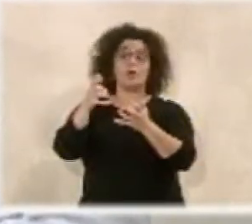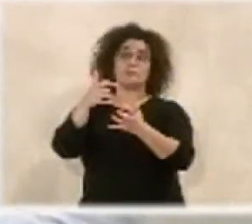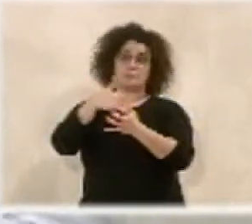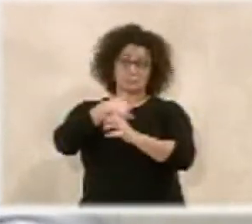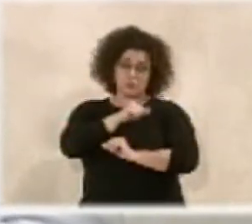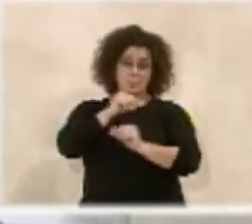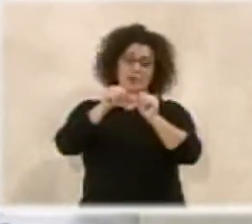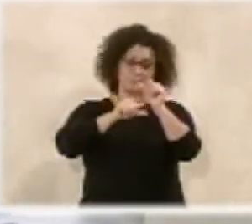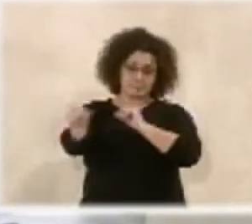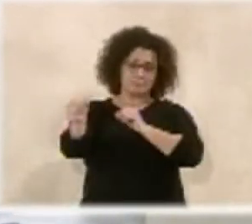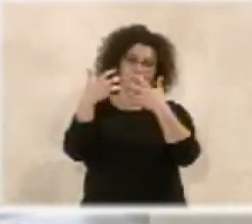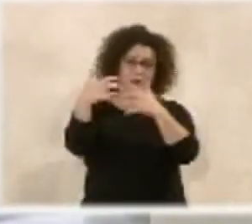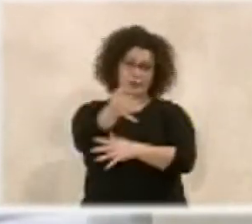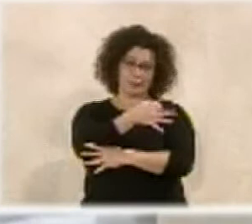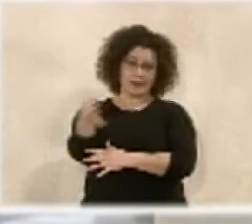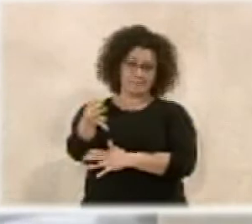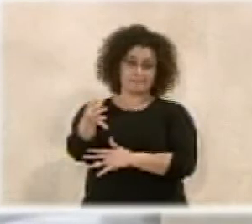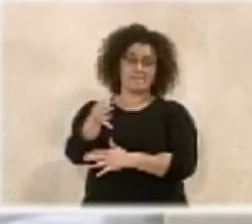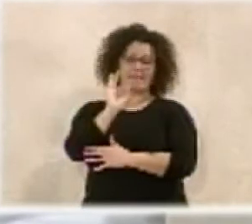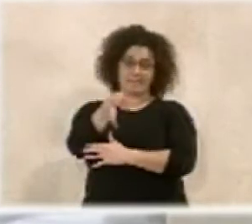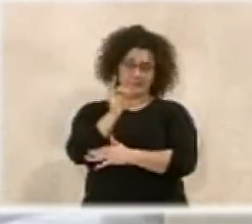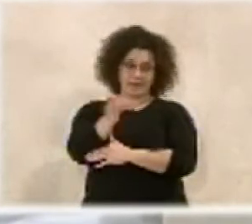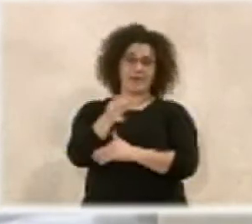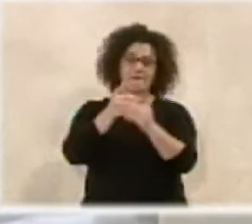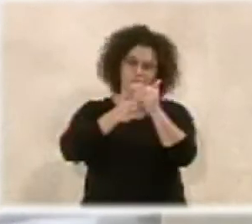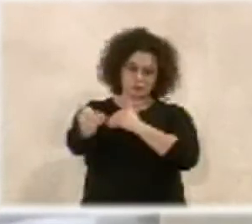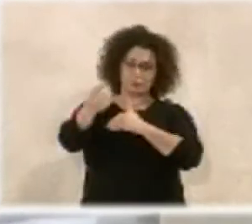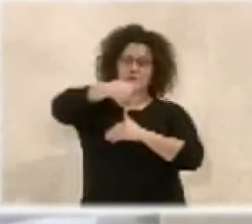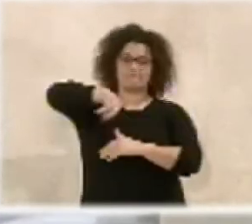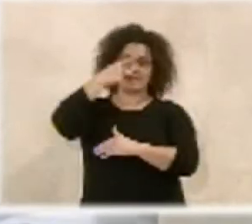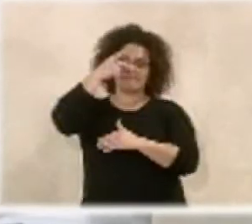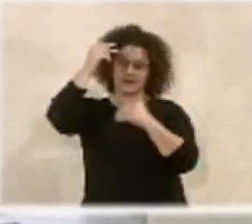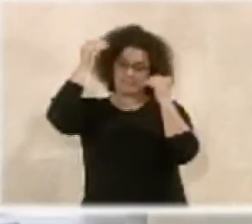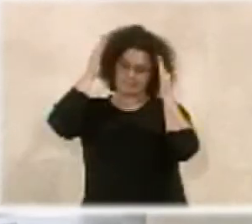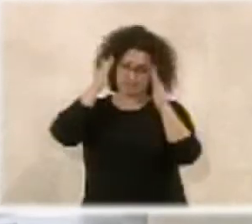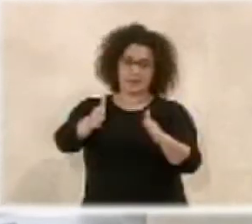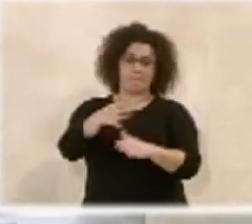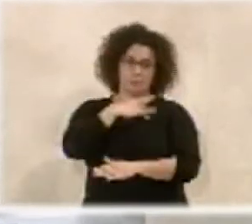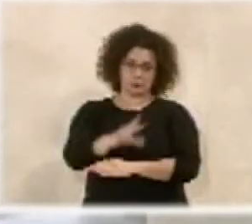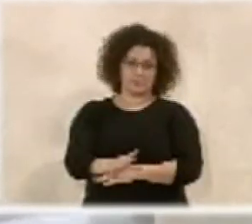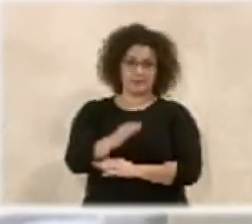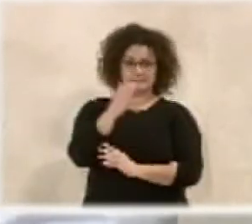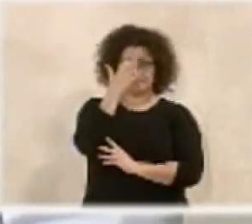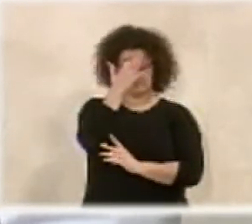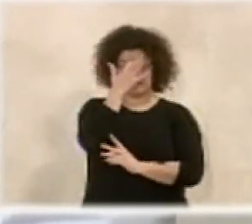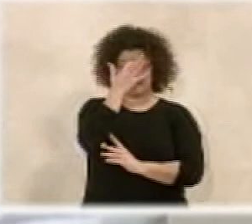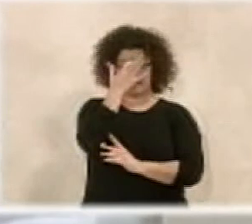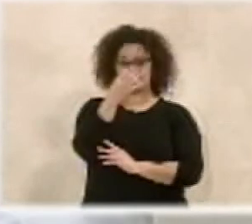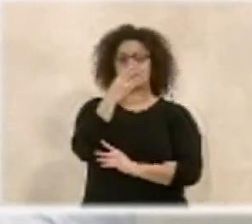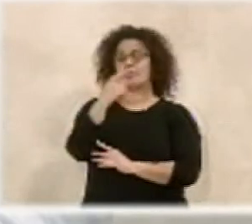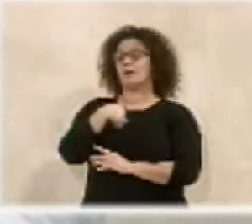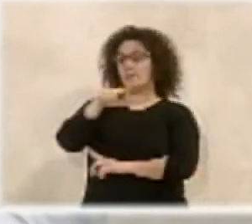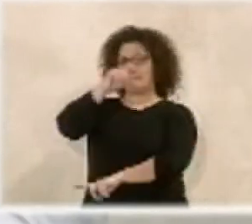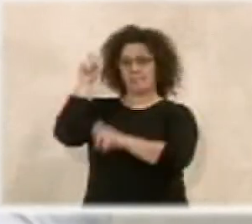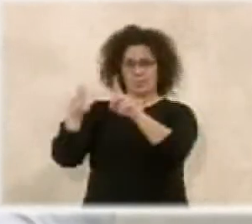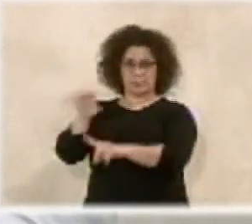espero que se lleve a cabo y espero que de verdad se ponga todo el interés posible, ¿vale? Bueno, y ahora mi pregunta